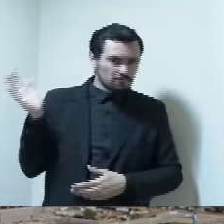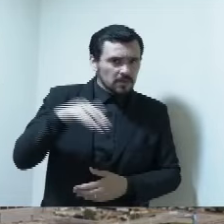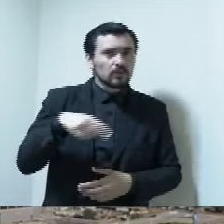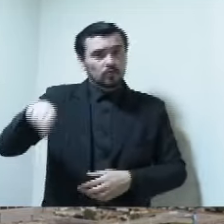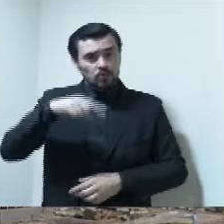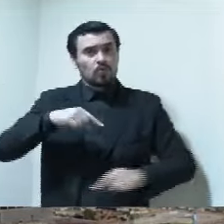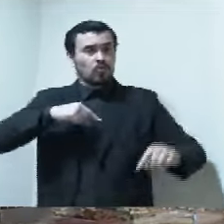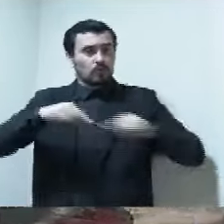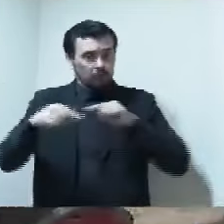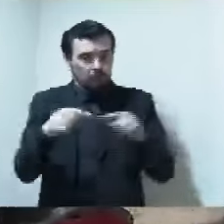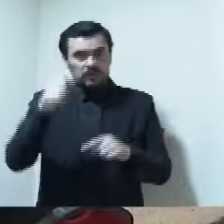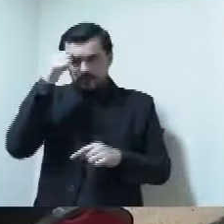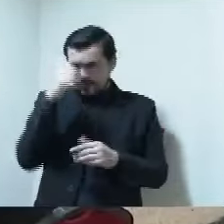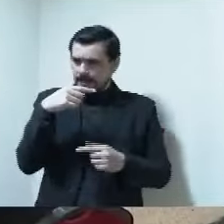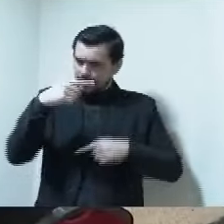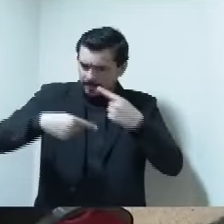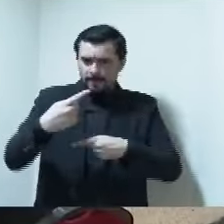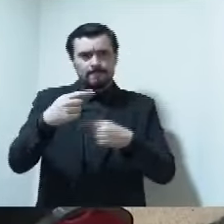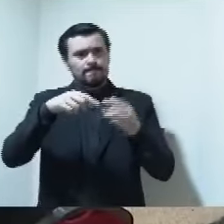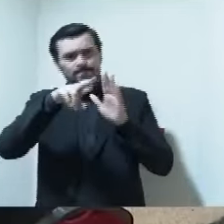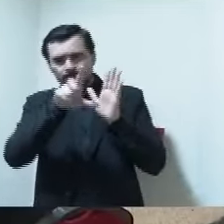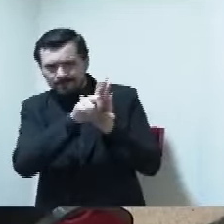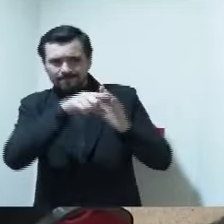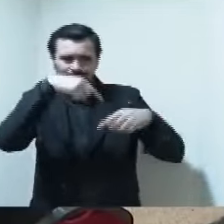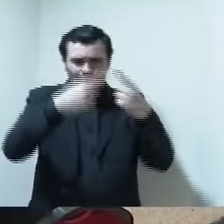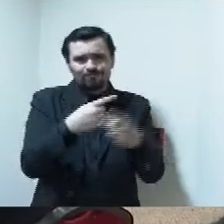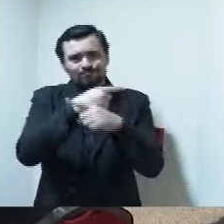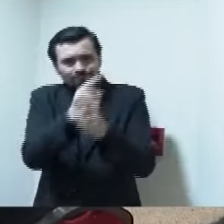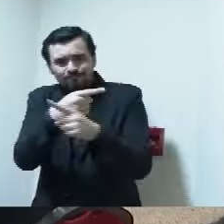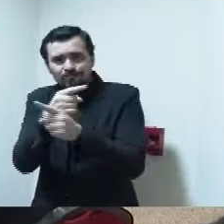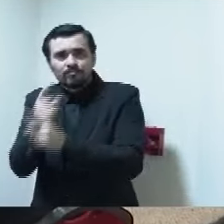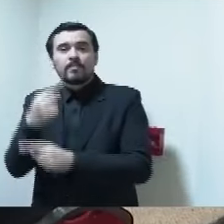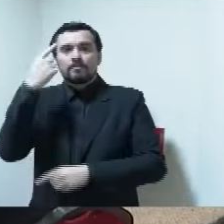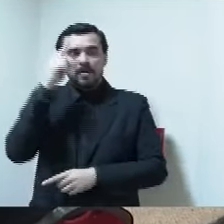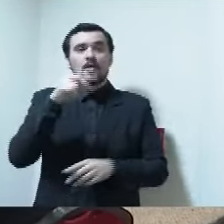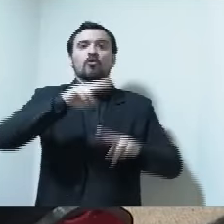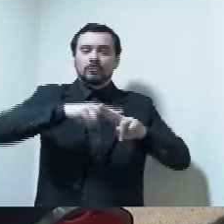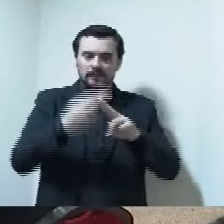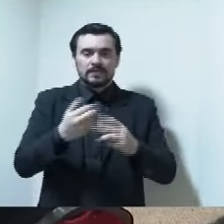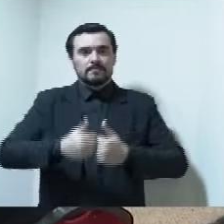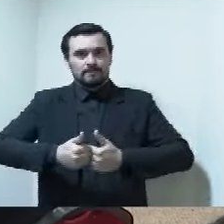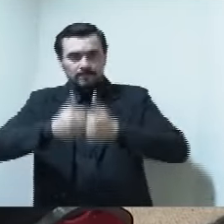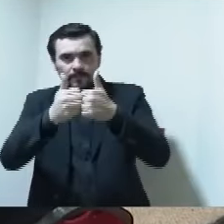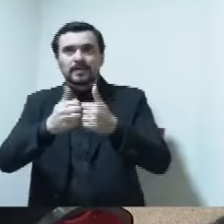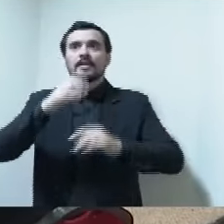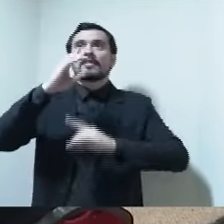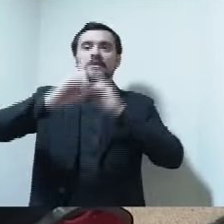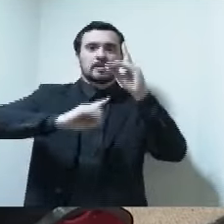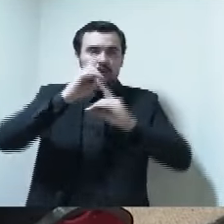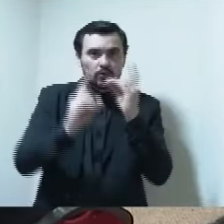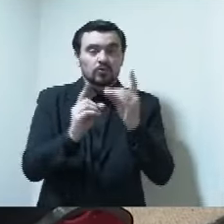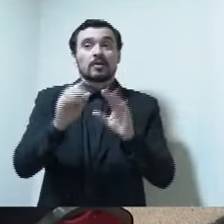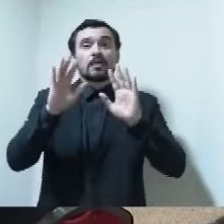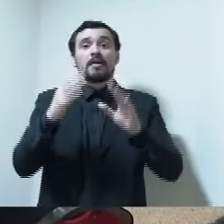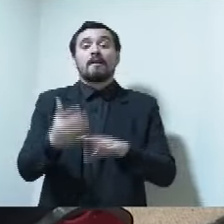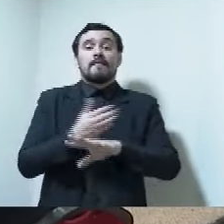de las reformas postergadas. Así, nuestros esfuerzos para retomar la senda del crecimiento y el desarrollo comenzaron inclusive antes de